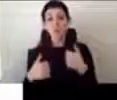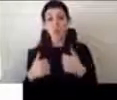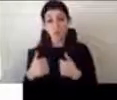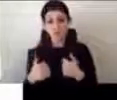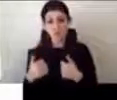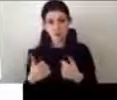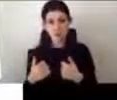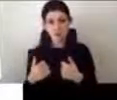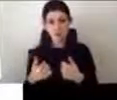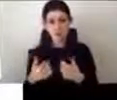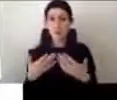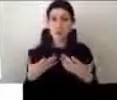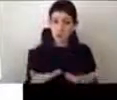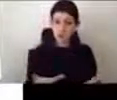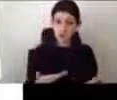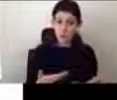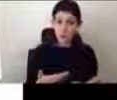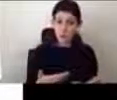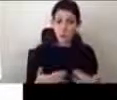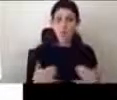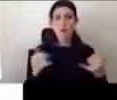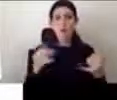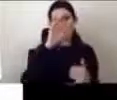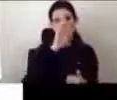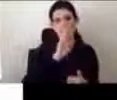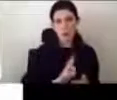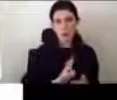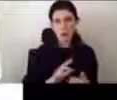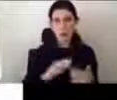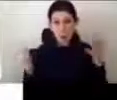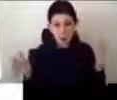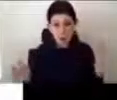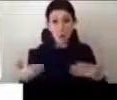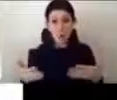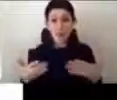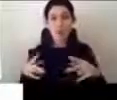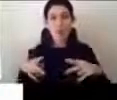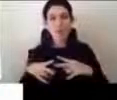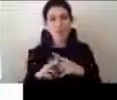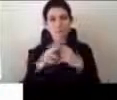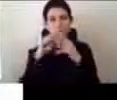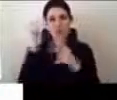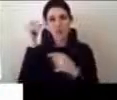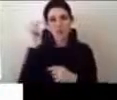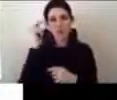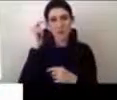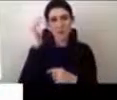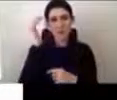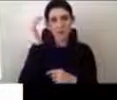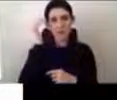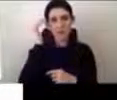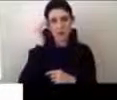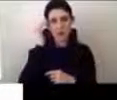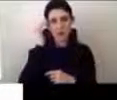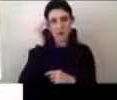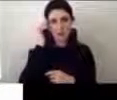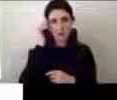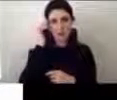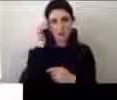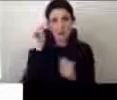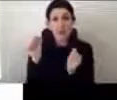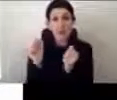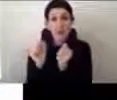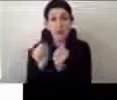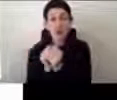Por lo tanto, el juego de roles promueve la construcción de conocimiento junto con el desarrollo de